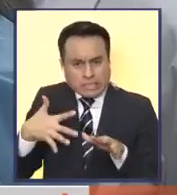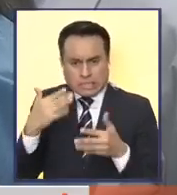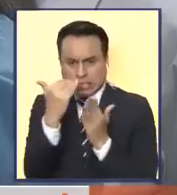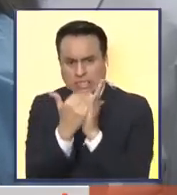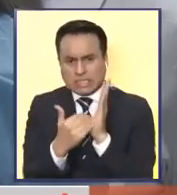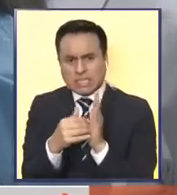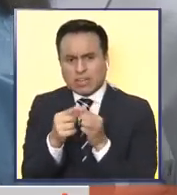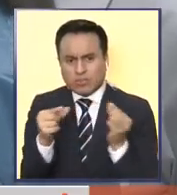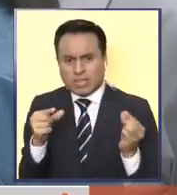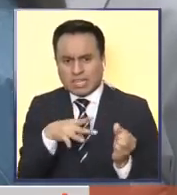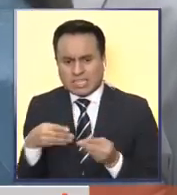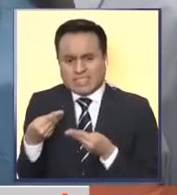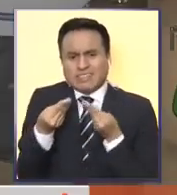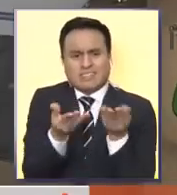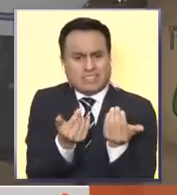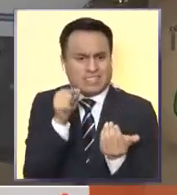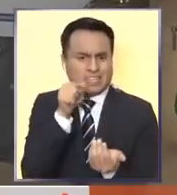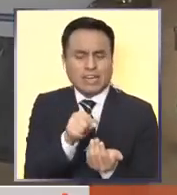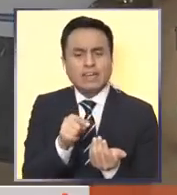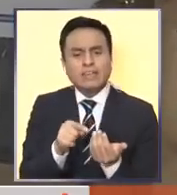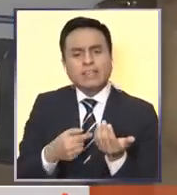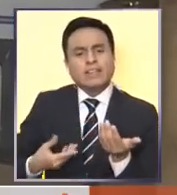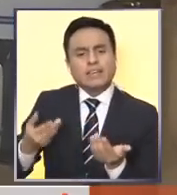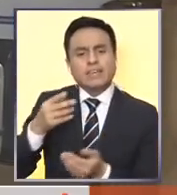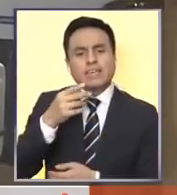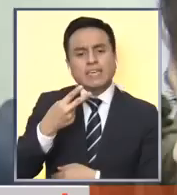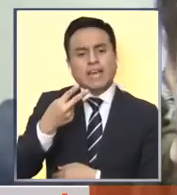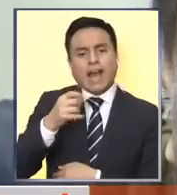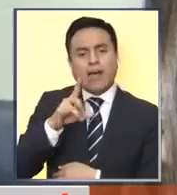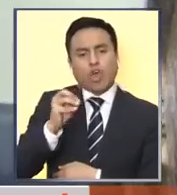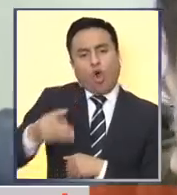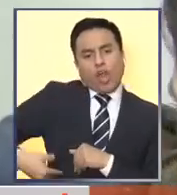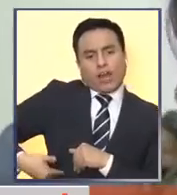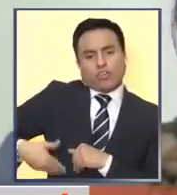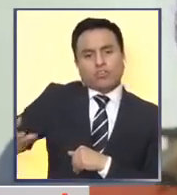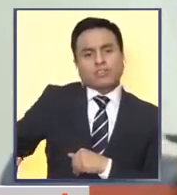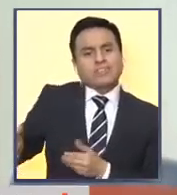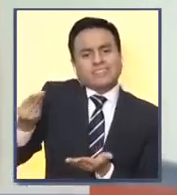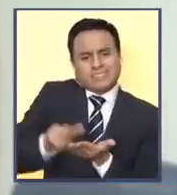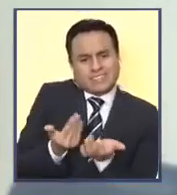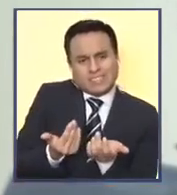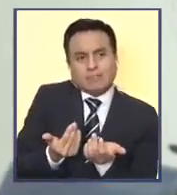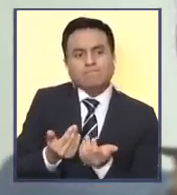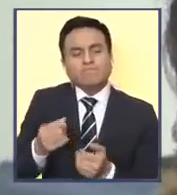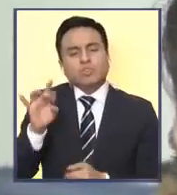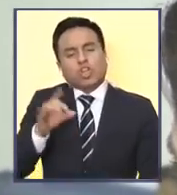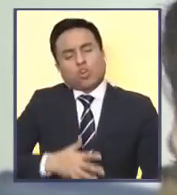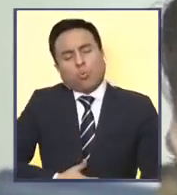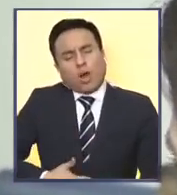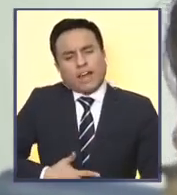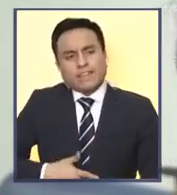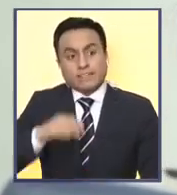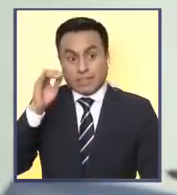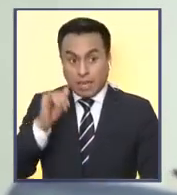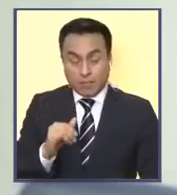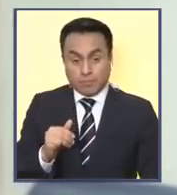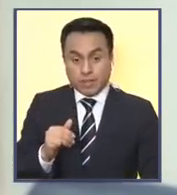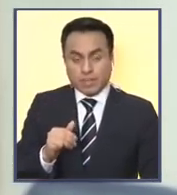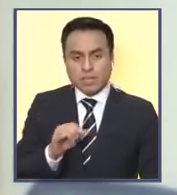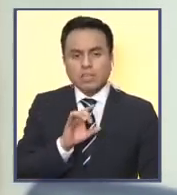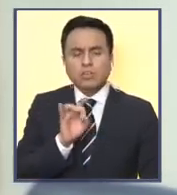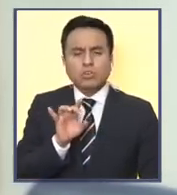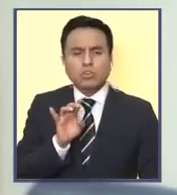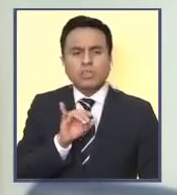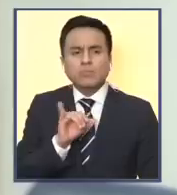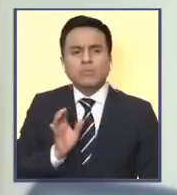esperando recibir un trasplante de hígado tiene dolor con la uat a simple tico tiene el dolor después yo